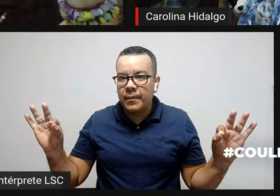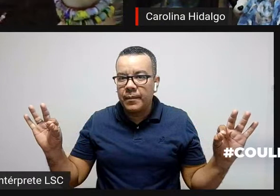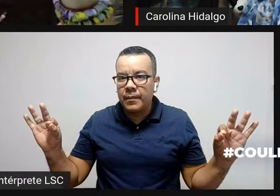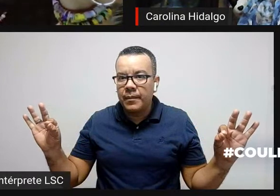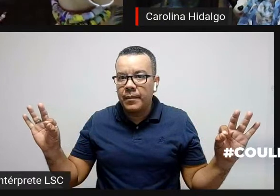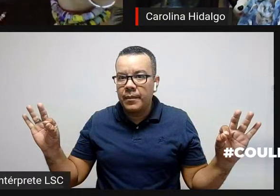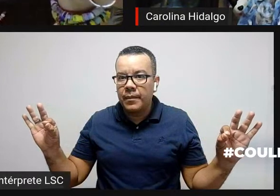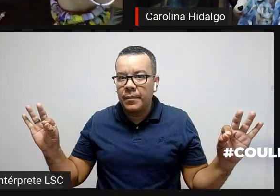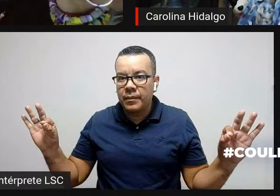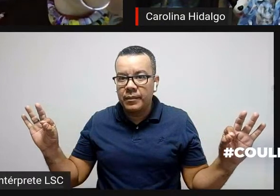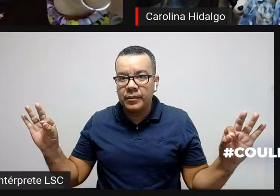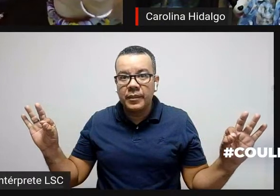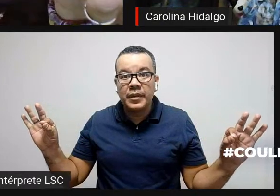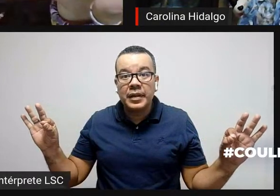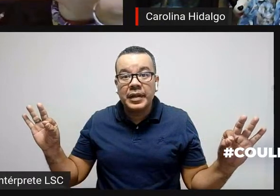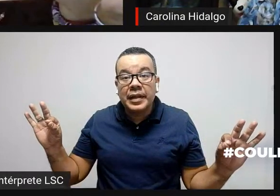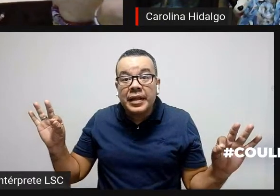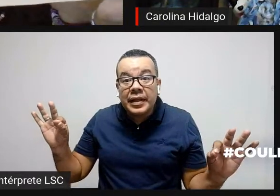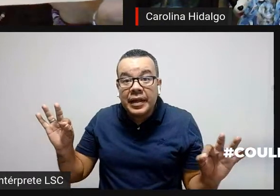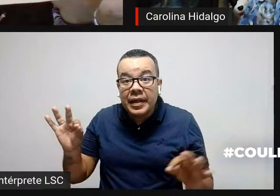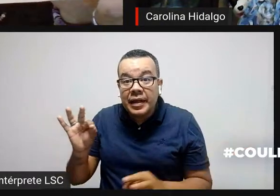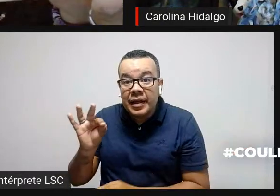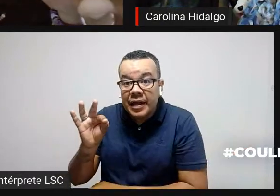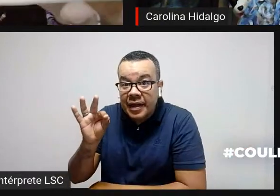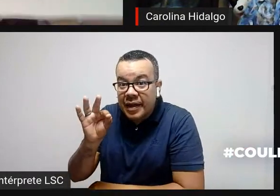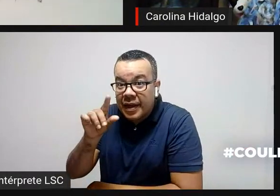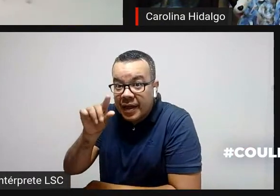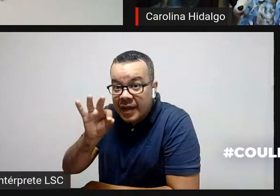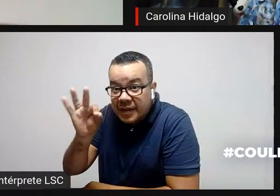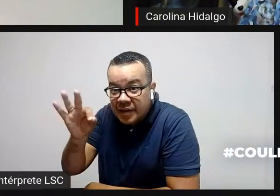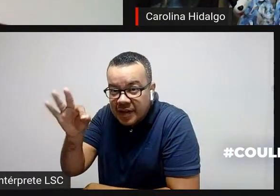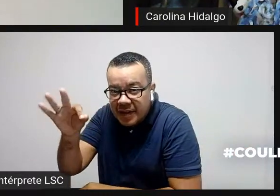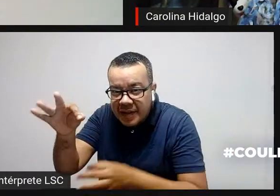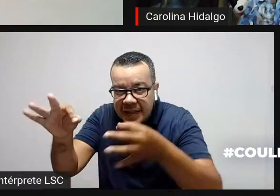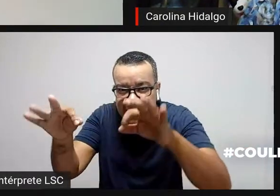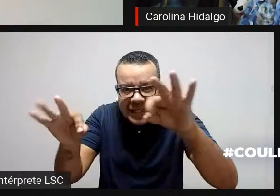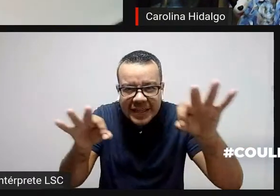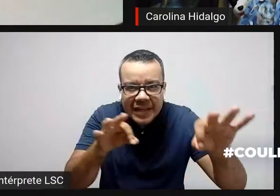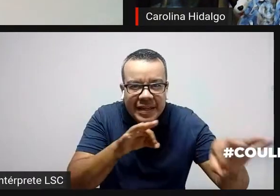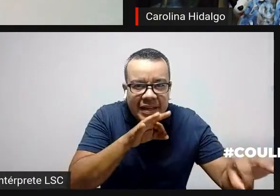Canto de grillos, ladrar de perros,